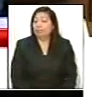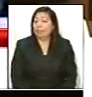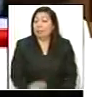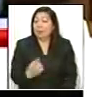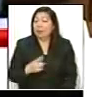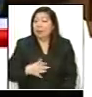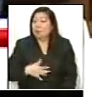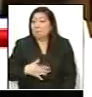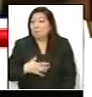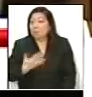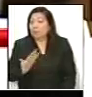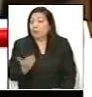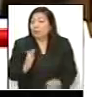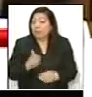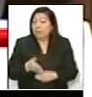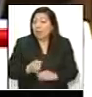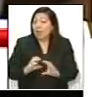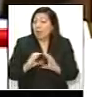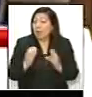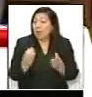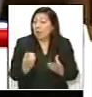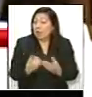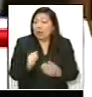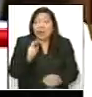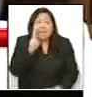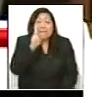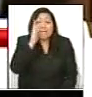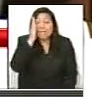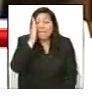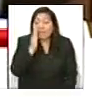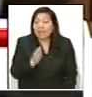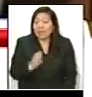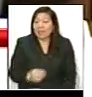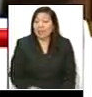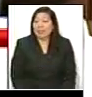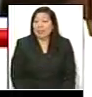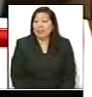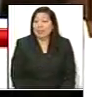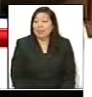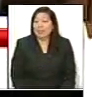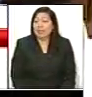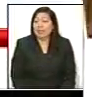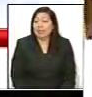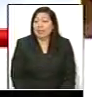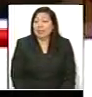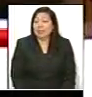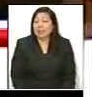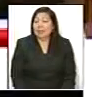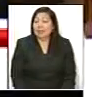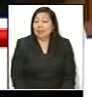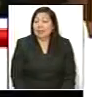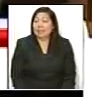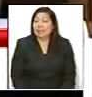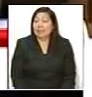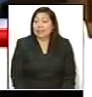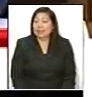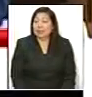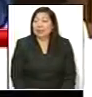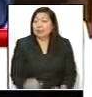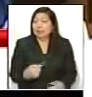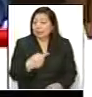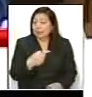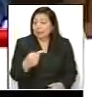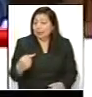que puedan acudir al Congreso de la República todos los días viernes. Entonces, yo les pido, congresistas, que esta